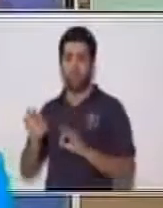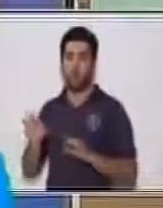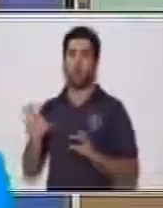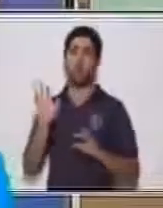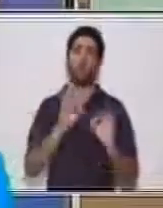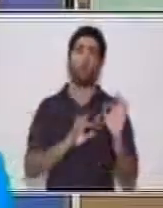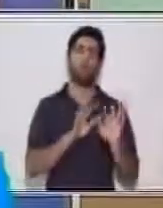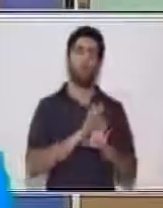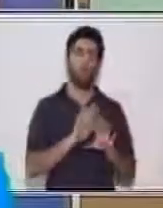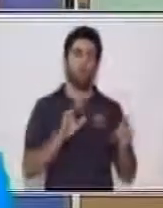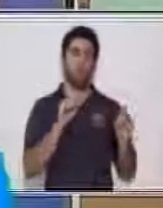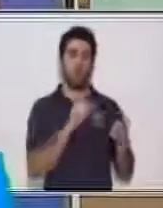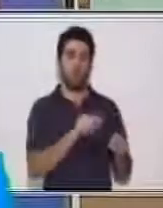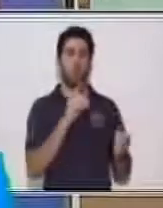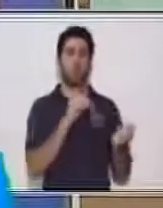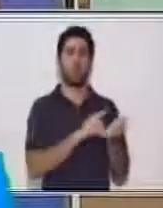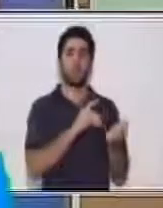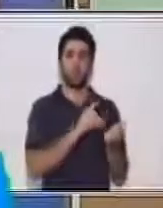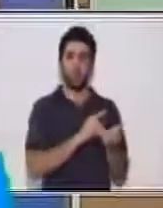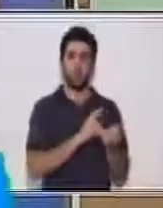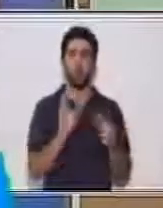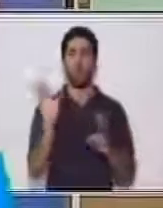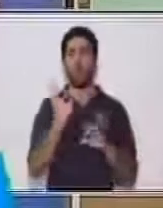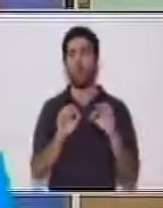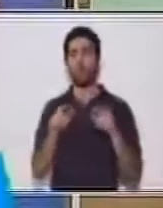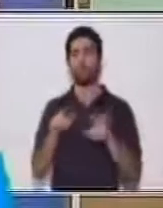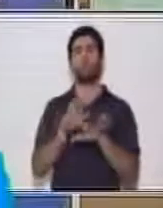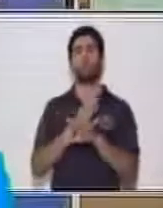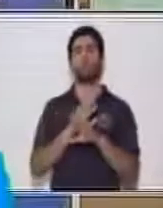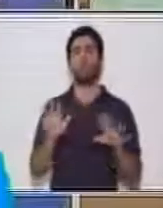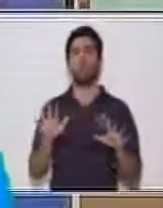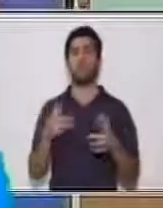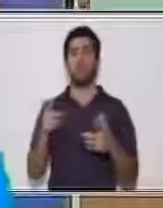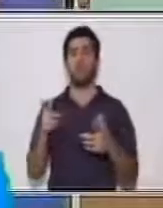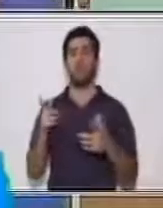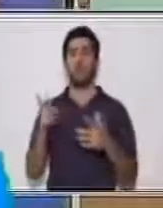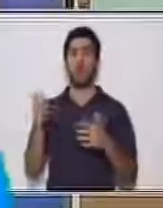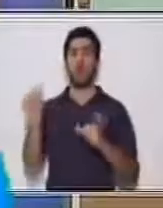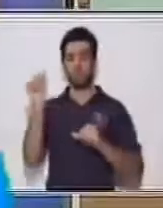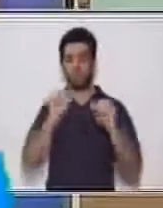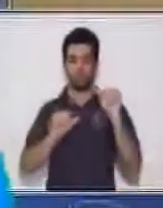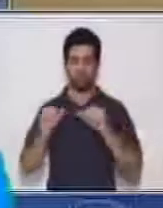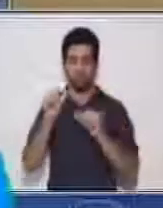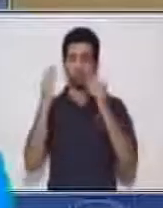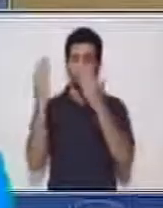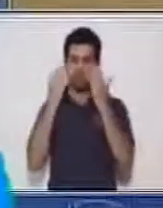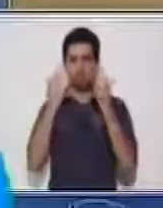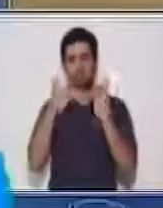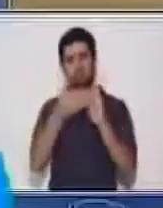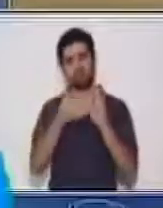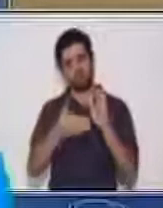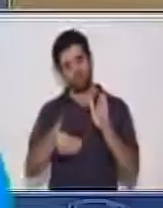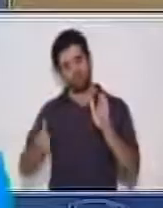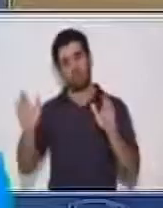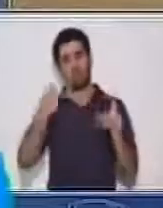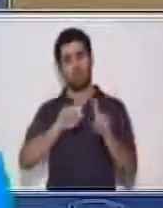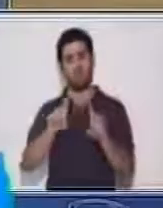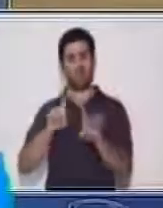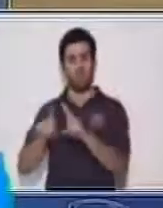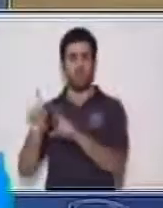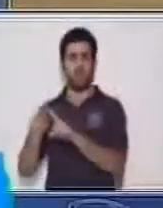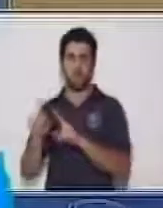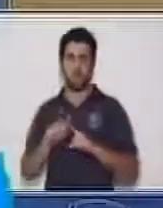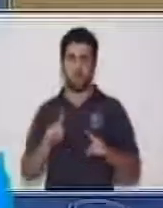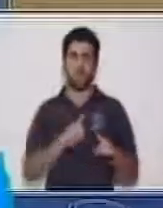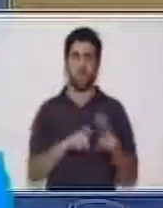entender solamente los médicos, otras palabras que van a entender únicamente los científicos, y así podemos seguir hablando en las diferentes profesiones.